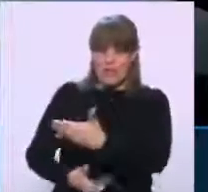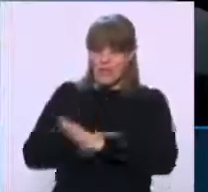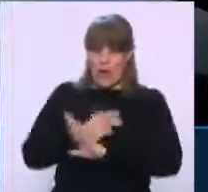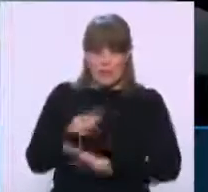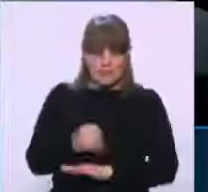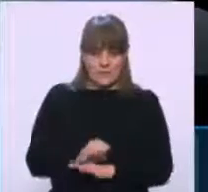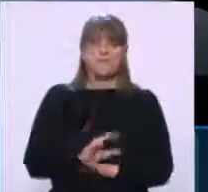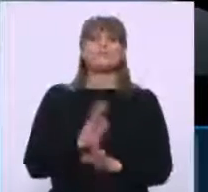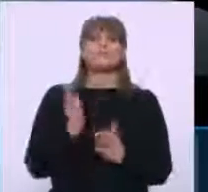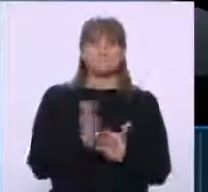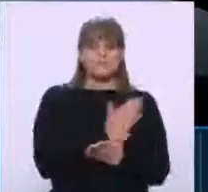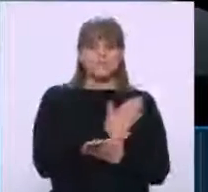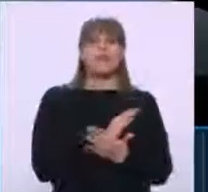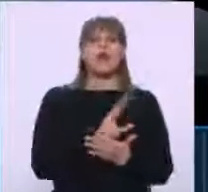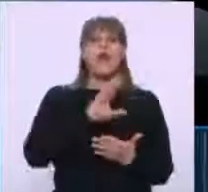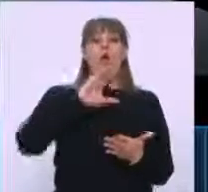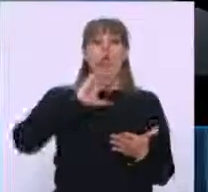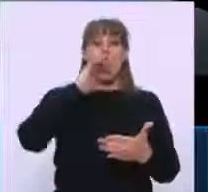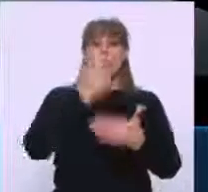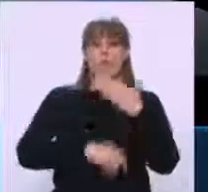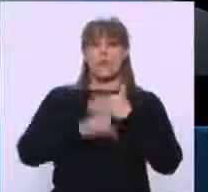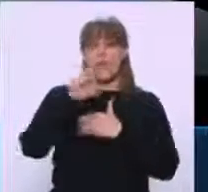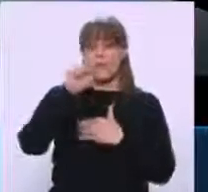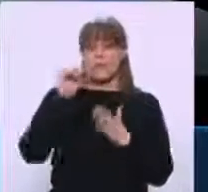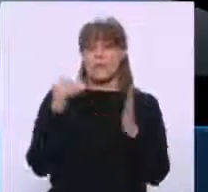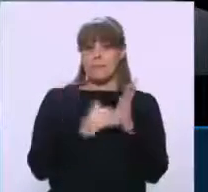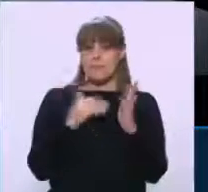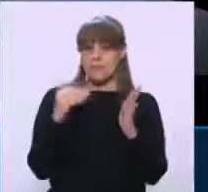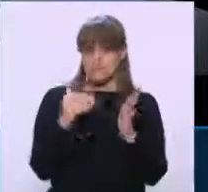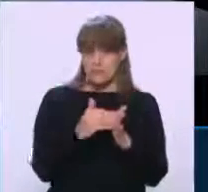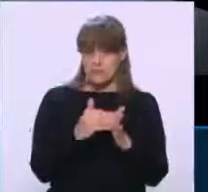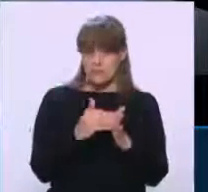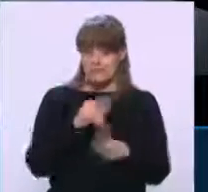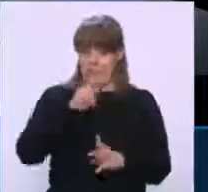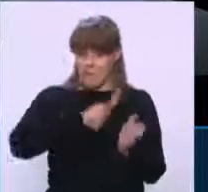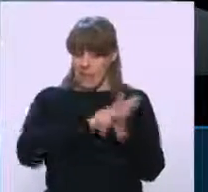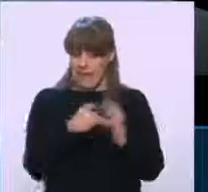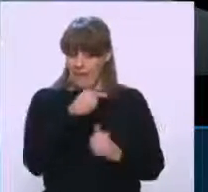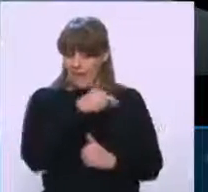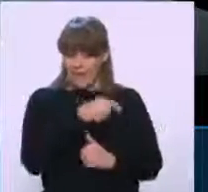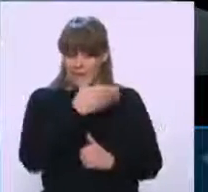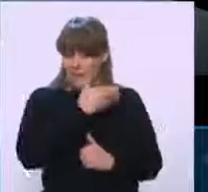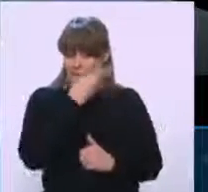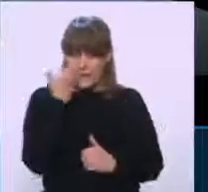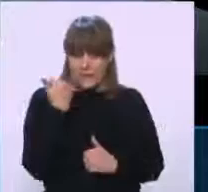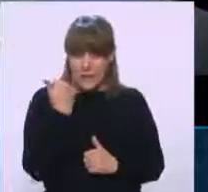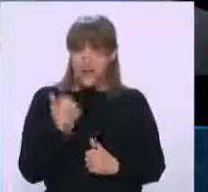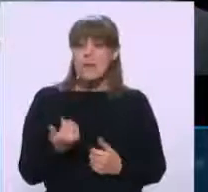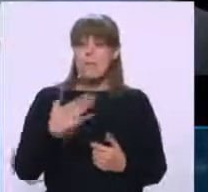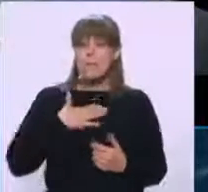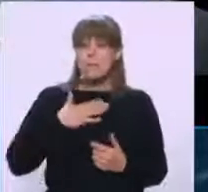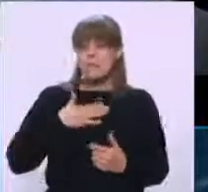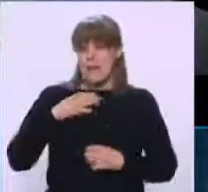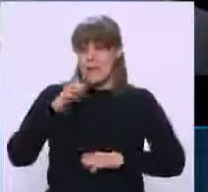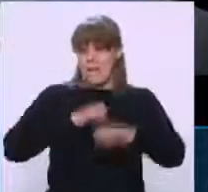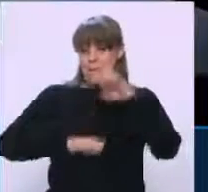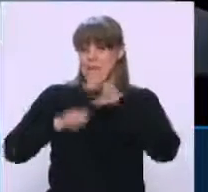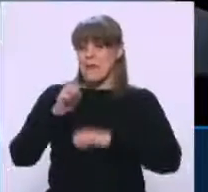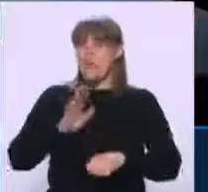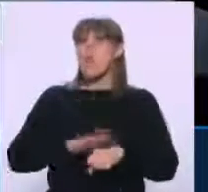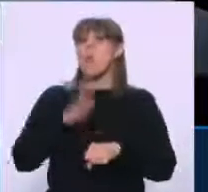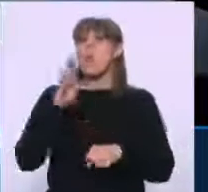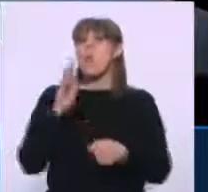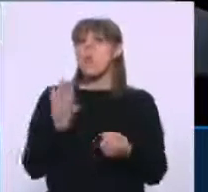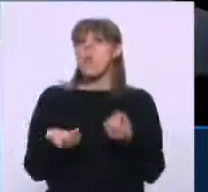que es un contrato de 20 millones. Pues bueno, yo creo que el Universal no tiene idea de cuánto factura mi empresa, pero bueno, en términos de lo